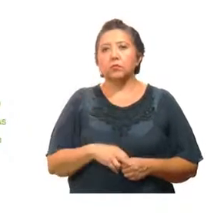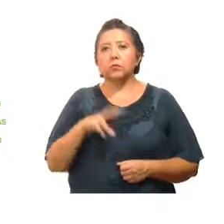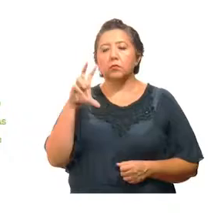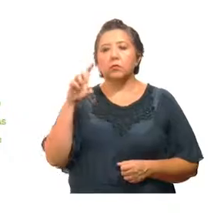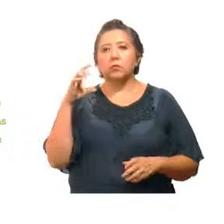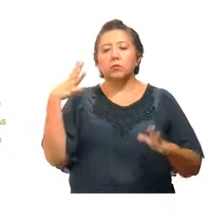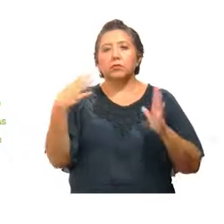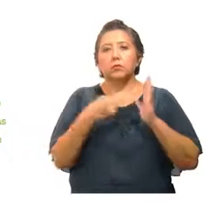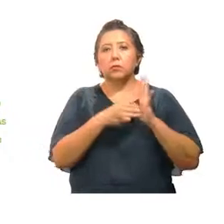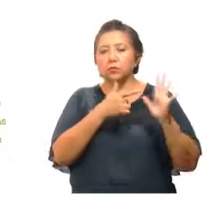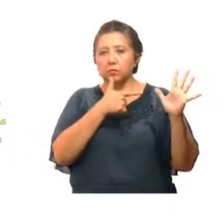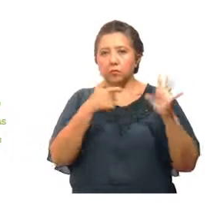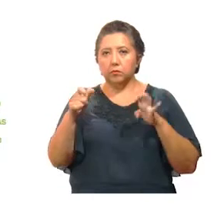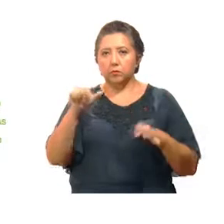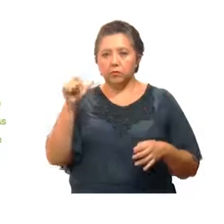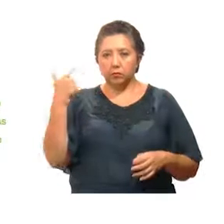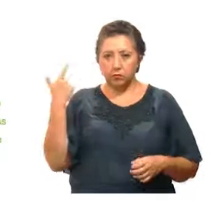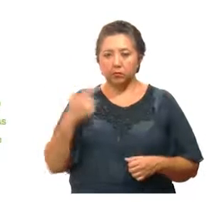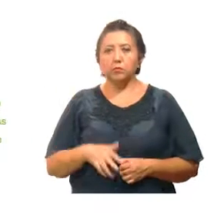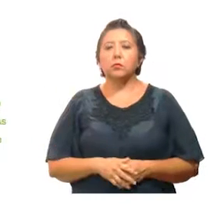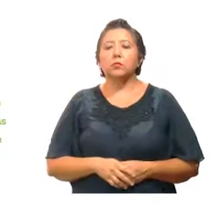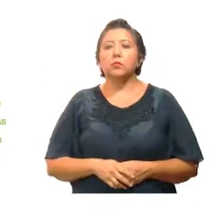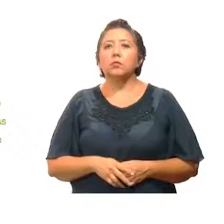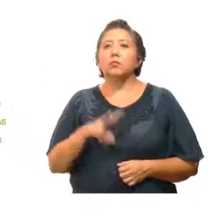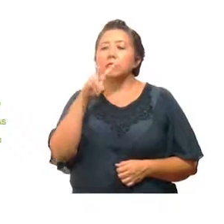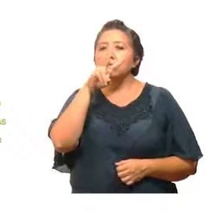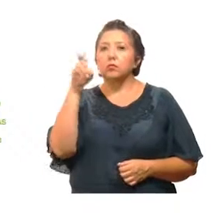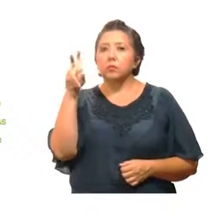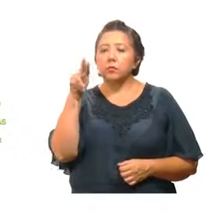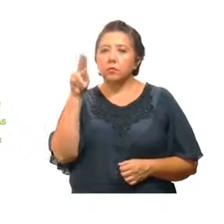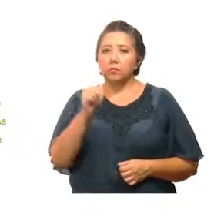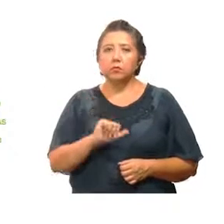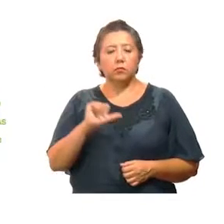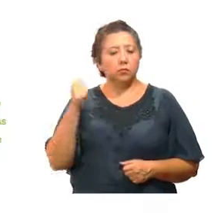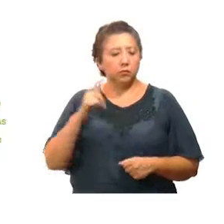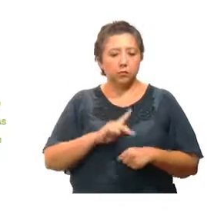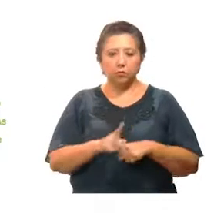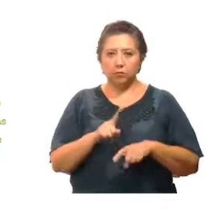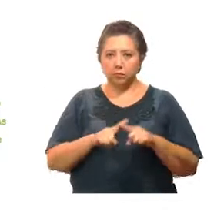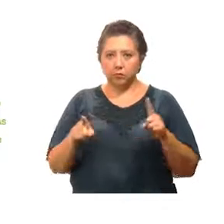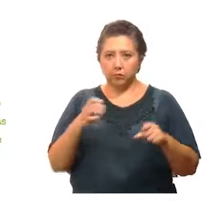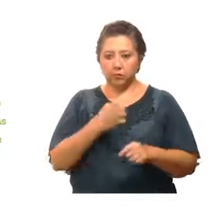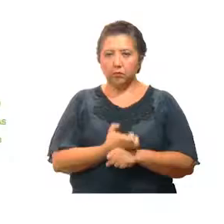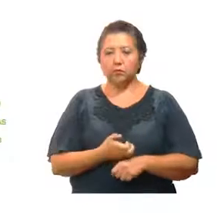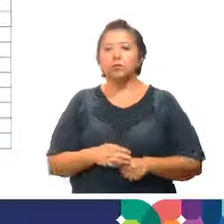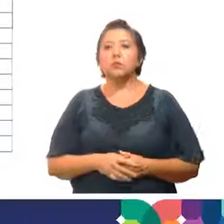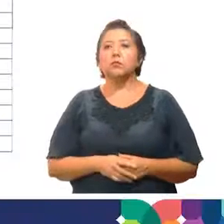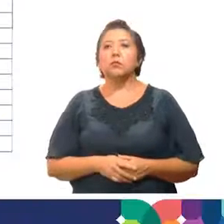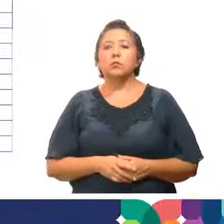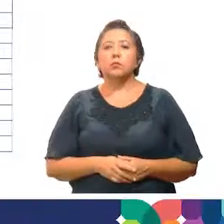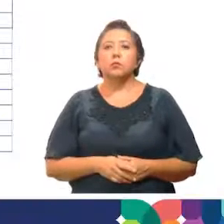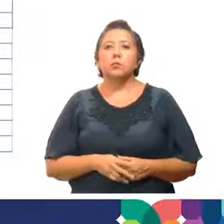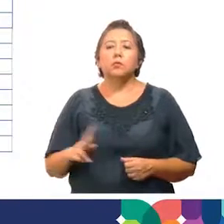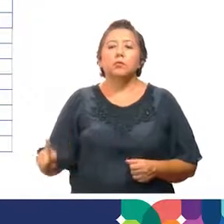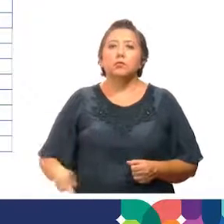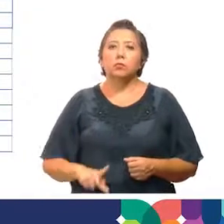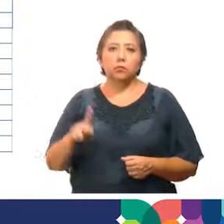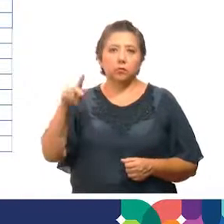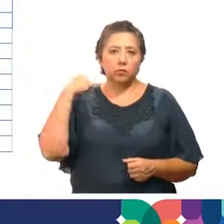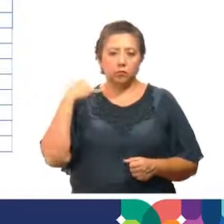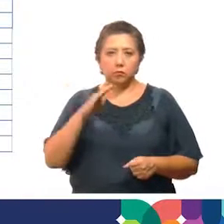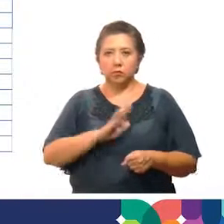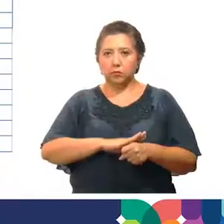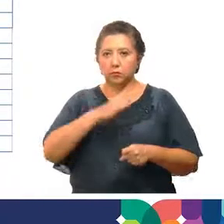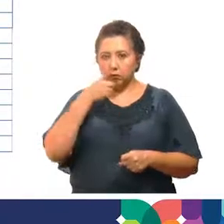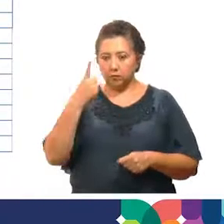los 34.712 casos positivos, 280 son de otro país u otro estado. Los municipios de Yucatán